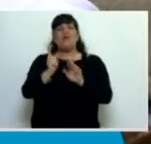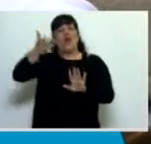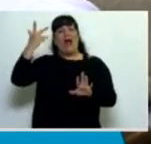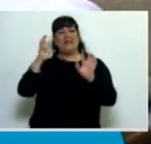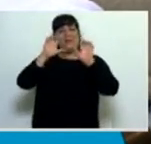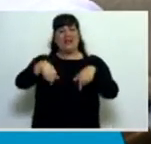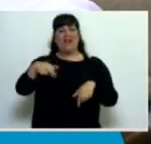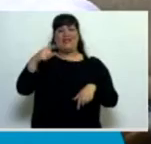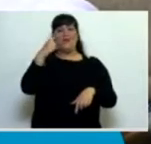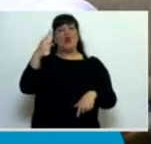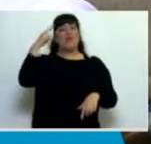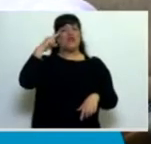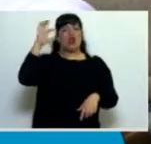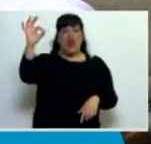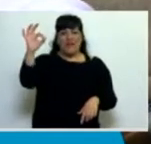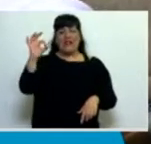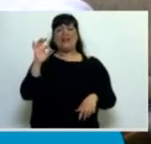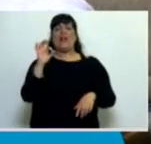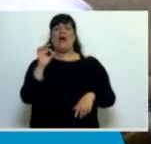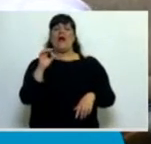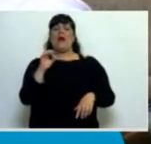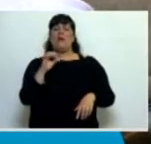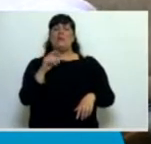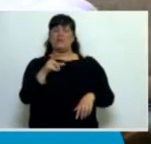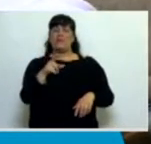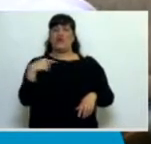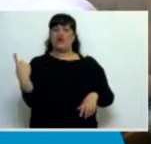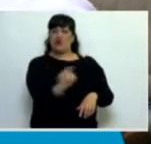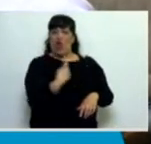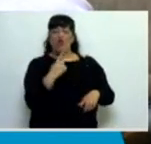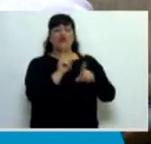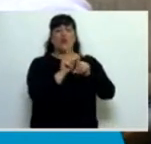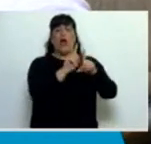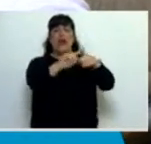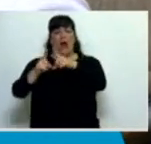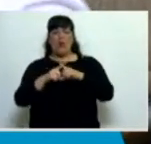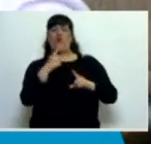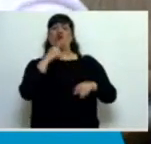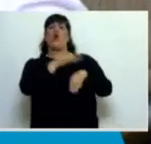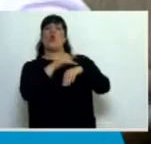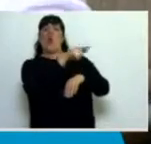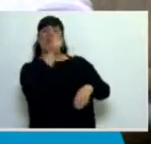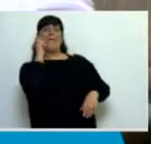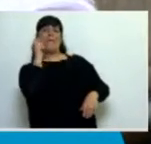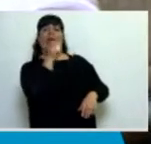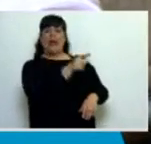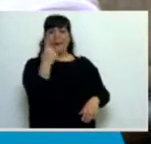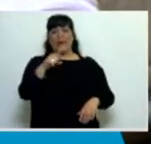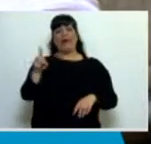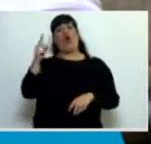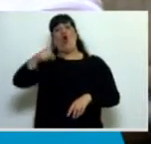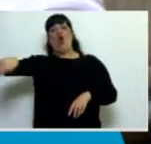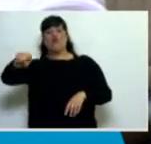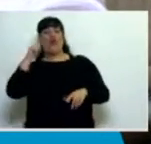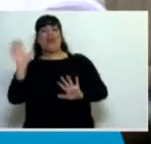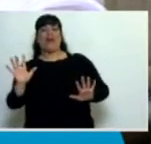que parece no haberlas parido nadie, porque entre todos nos ponemos de acuerdo que le echamos la culpa a Menem y el resto no tuvo nada que